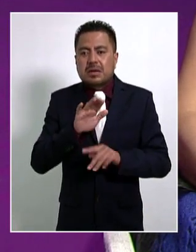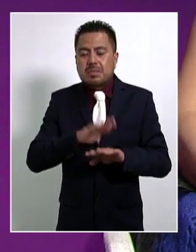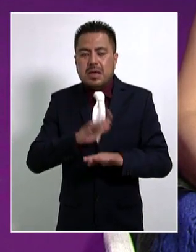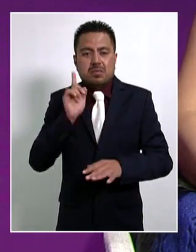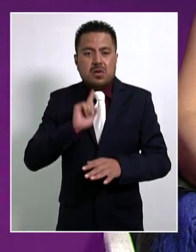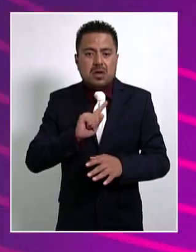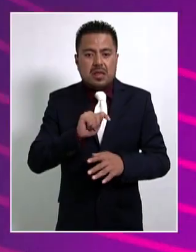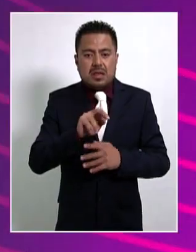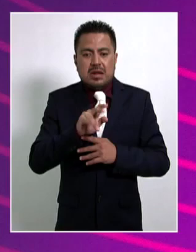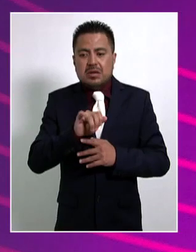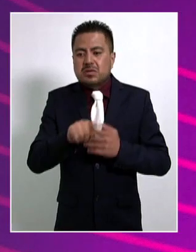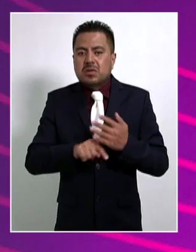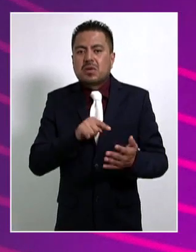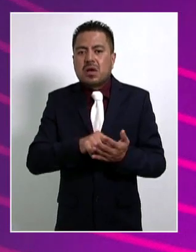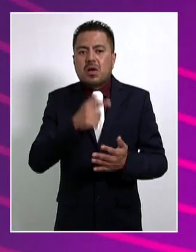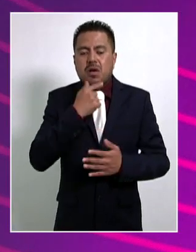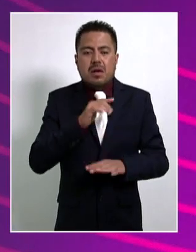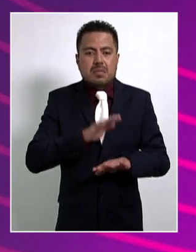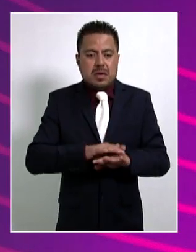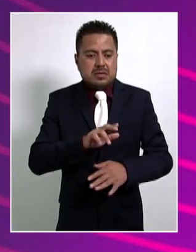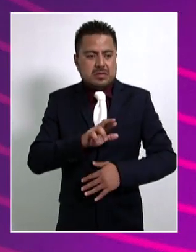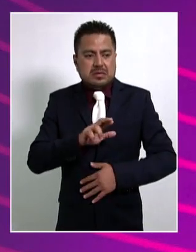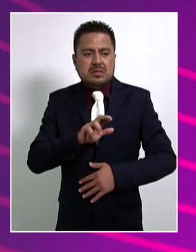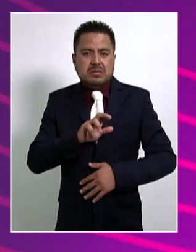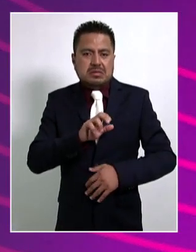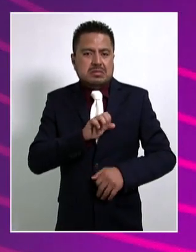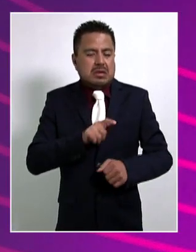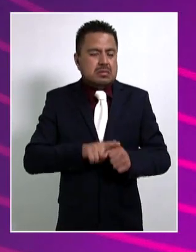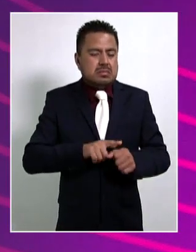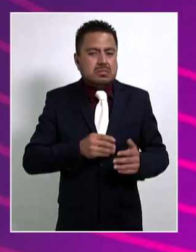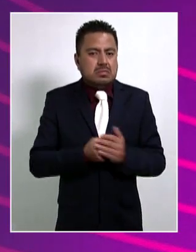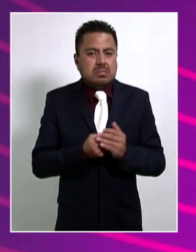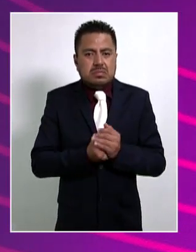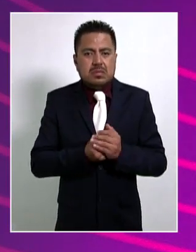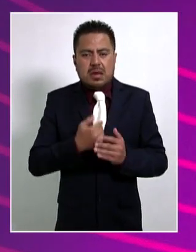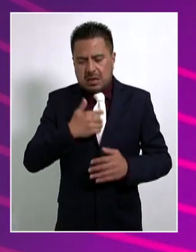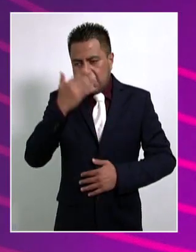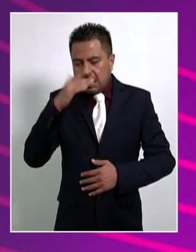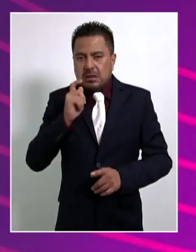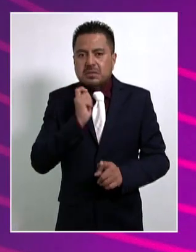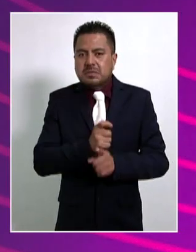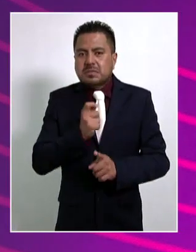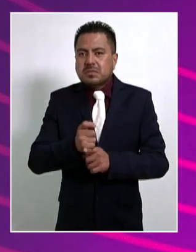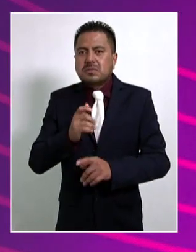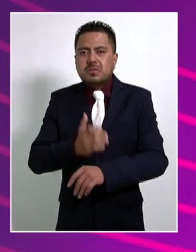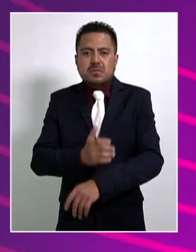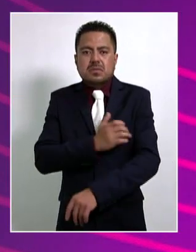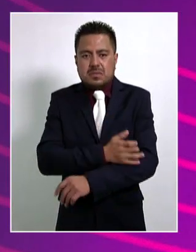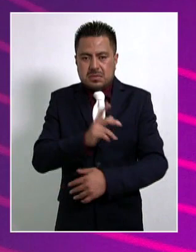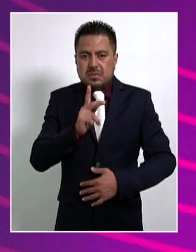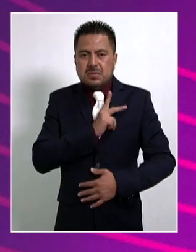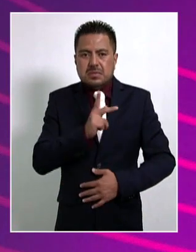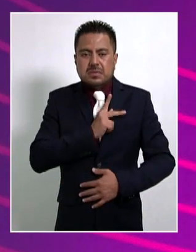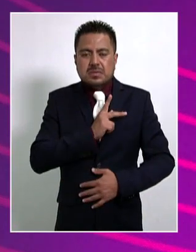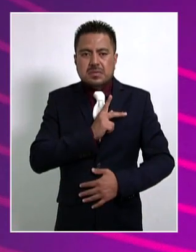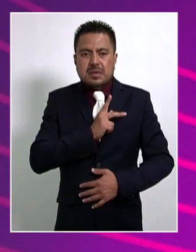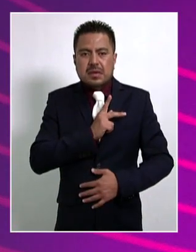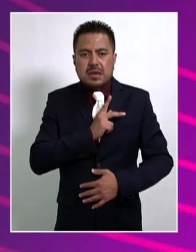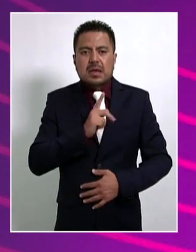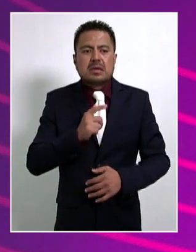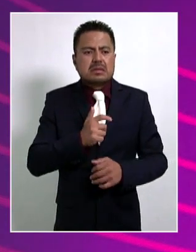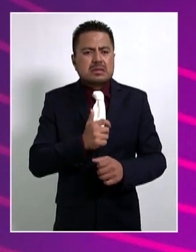público, los hombres trans más en lo privado. He sabido de compañeros que